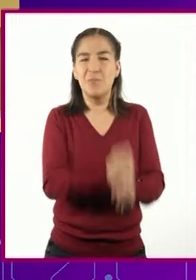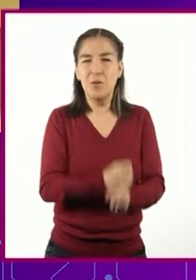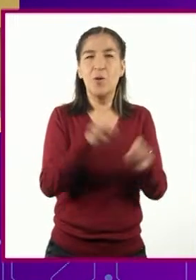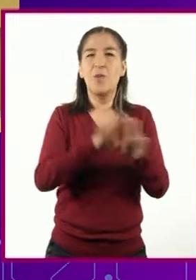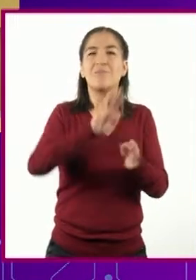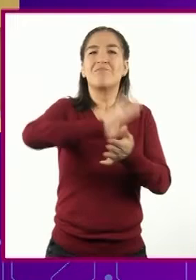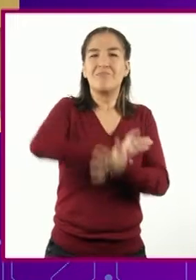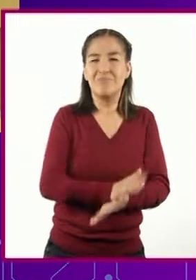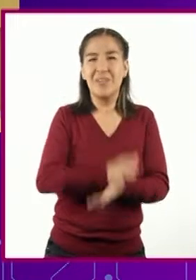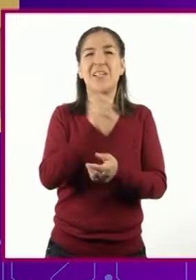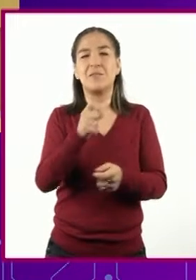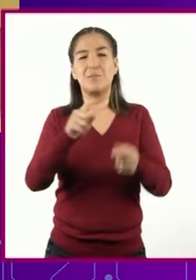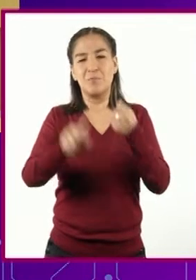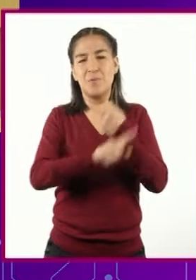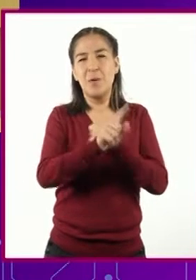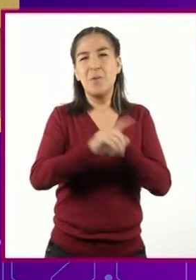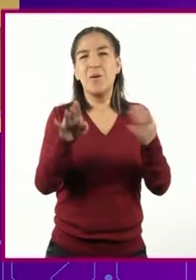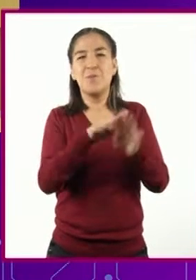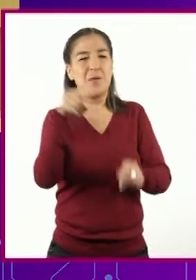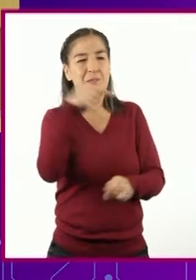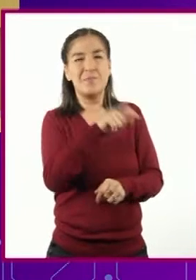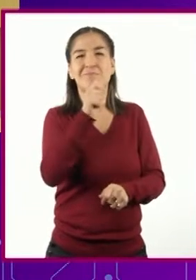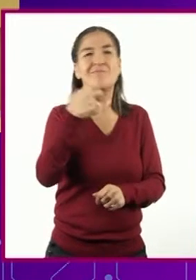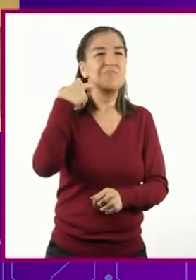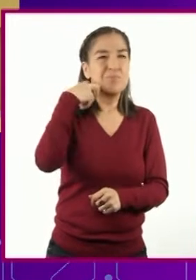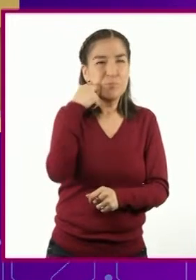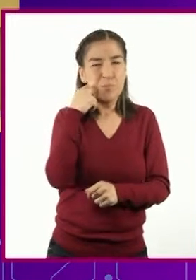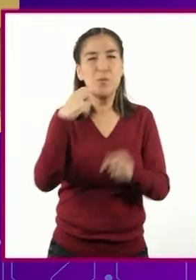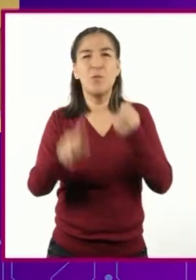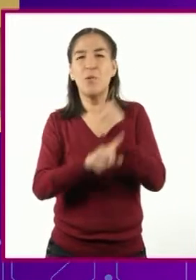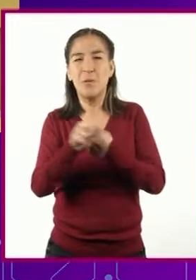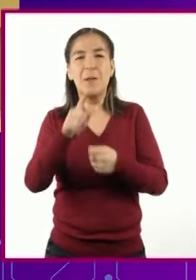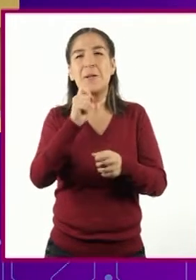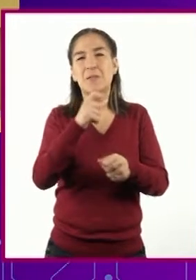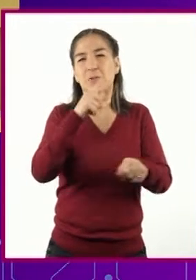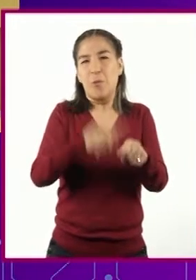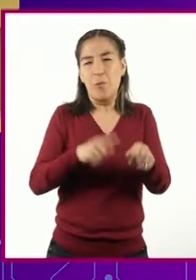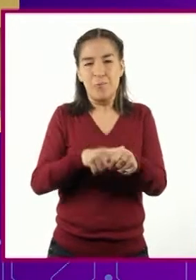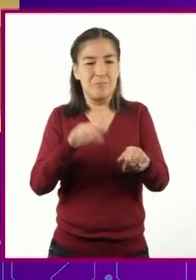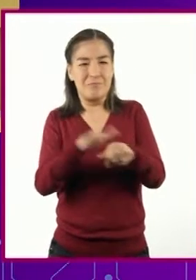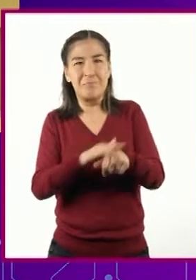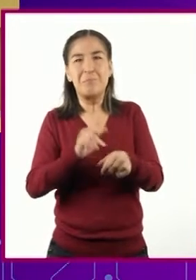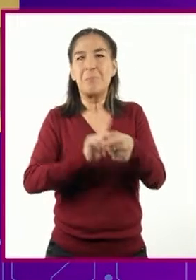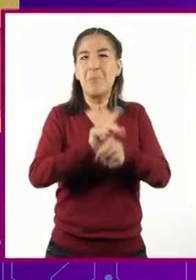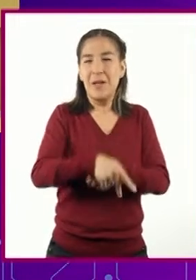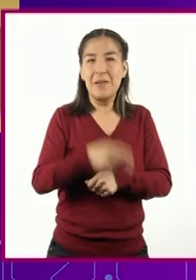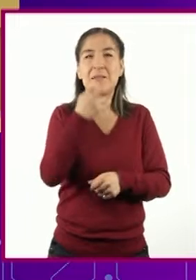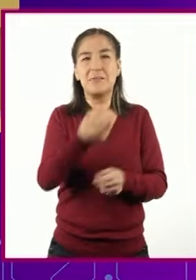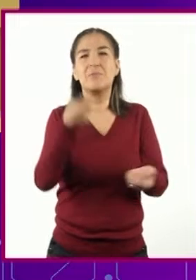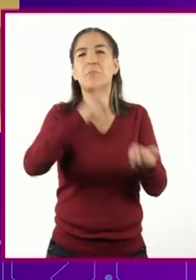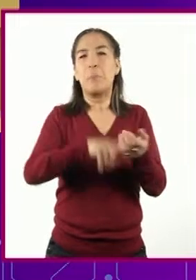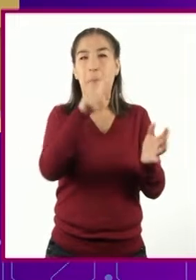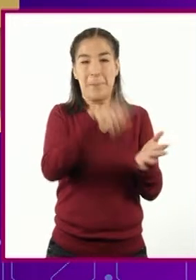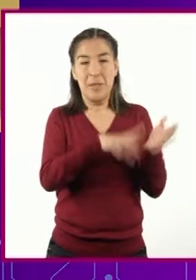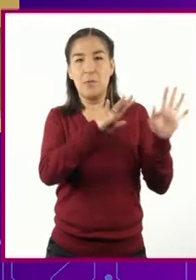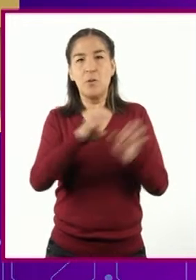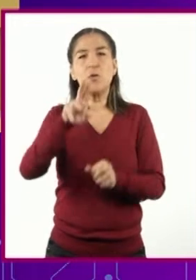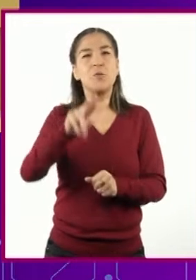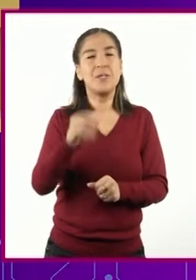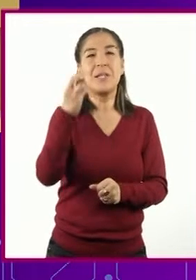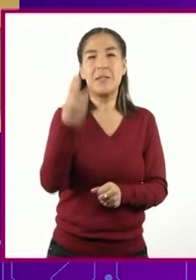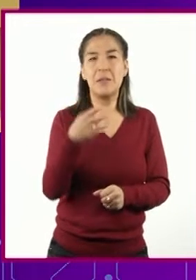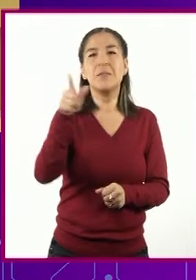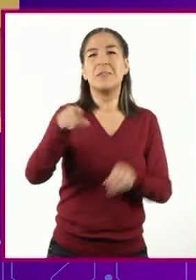violencia. Para escapar de la represión, se refugió en México, en donde en 1983 publicó